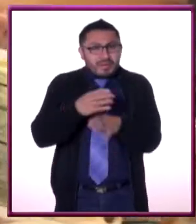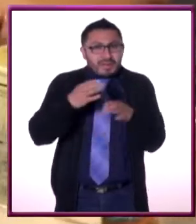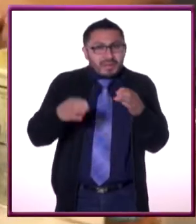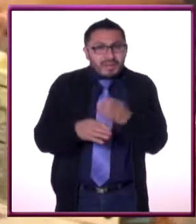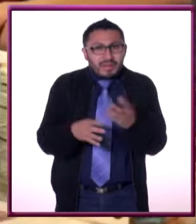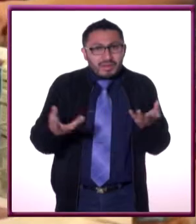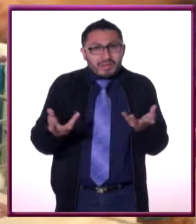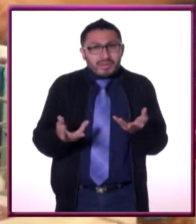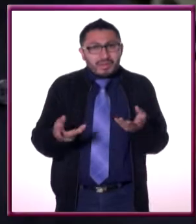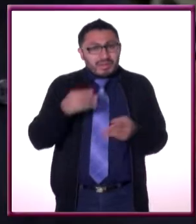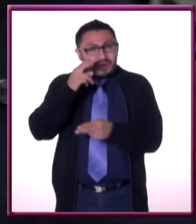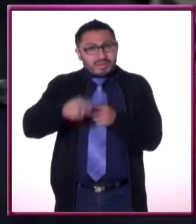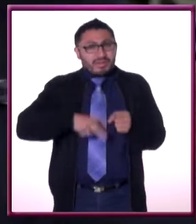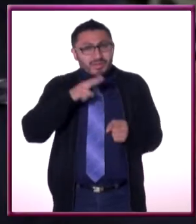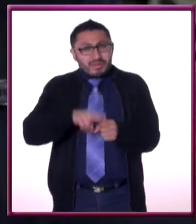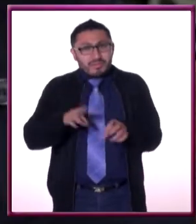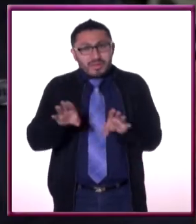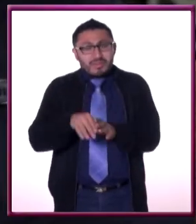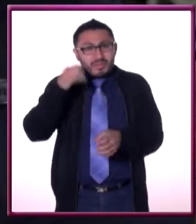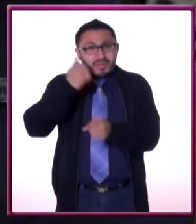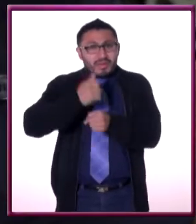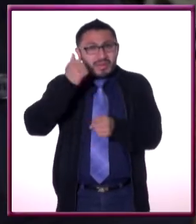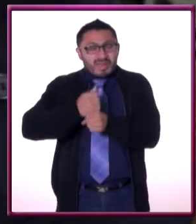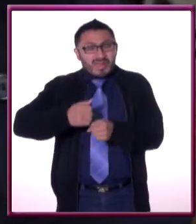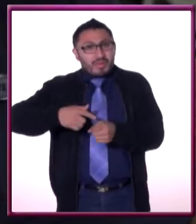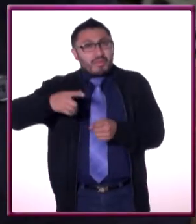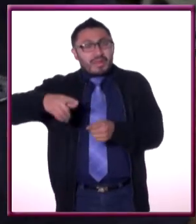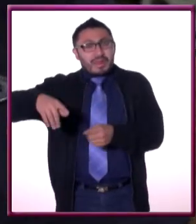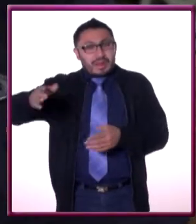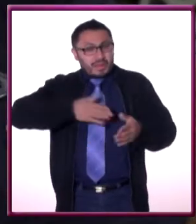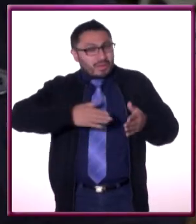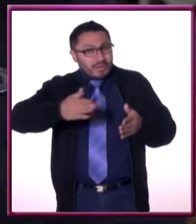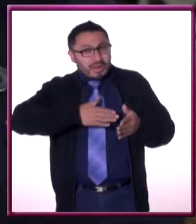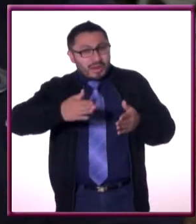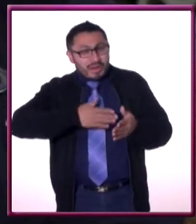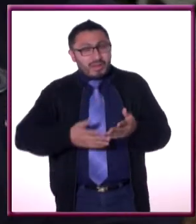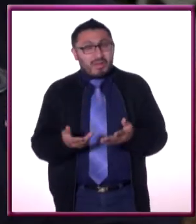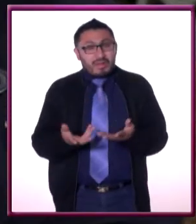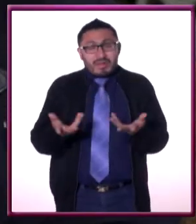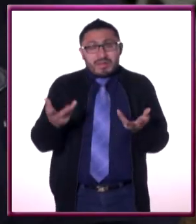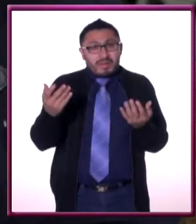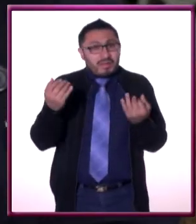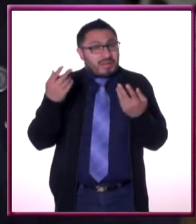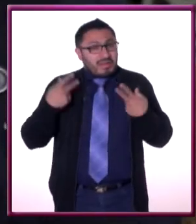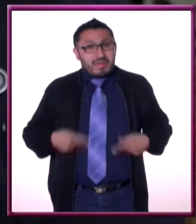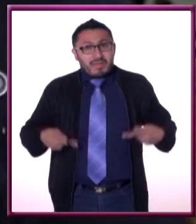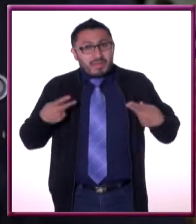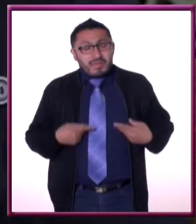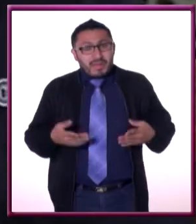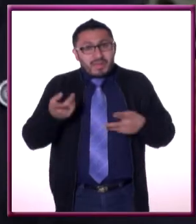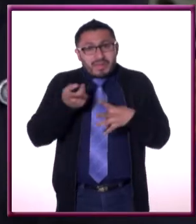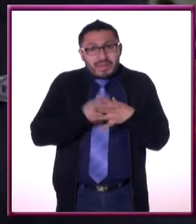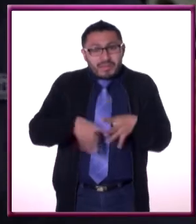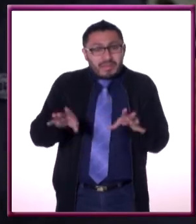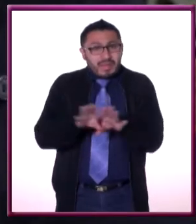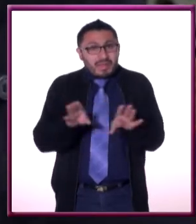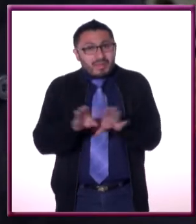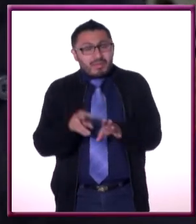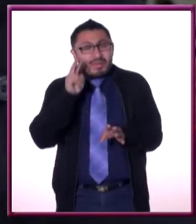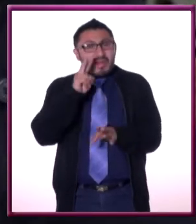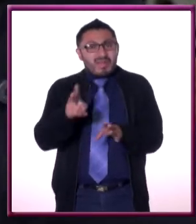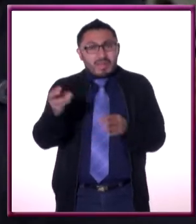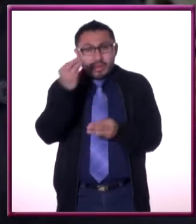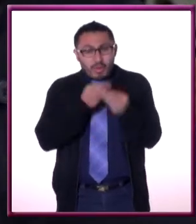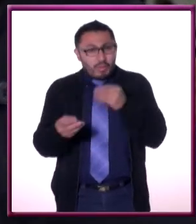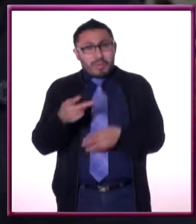cosas que normalmente nuestras abuelas cocinaban y que la gente pues empieza a ver